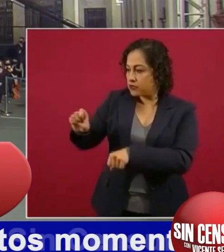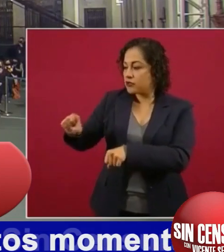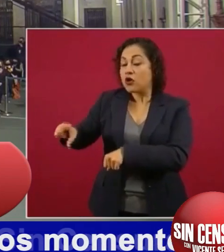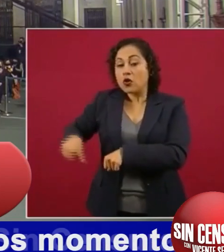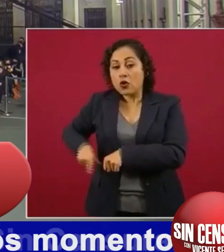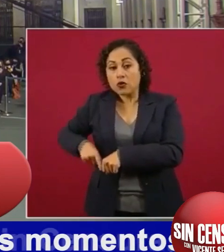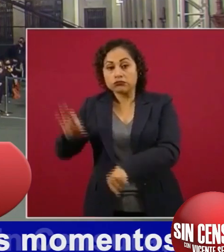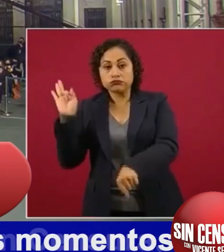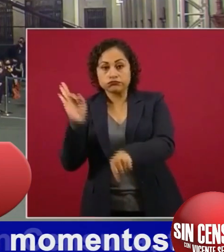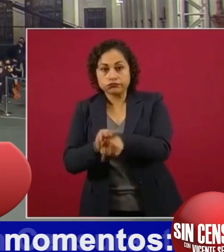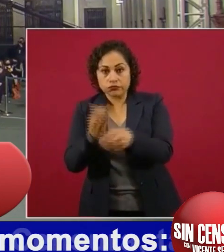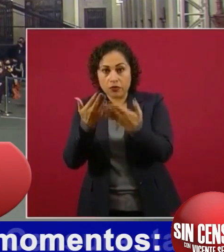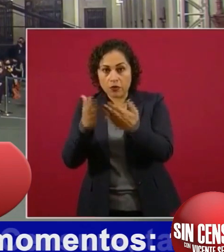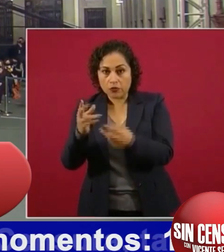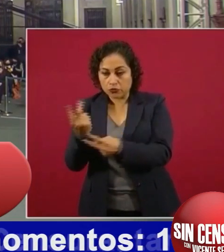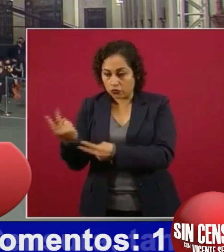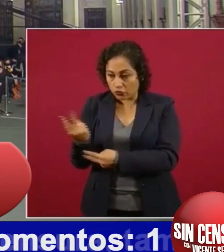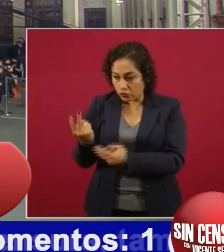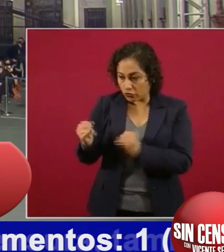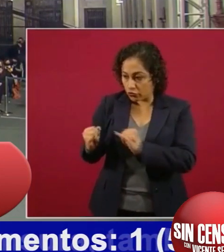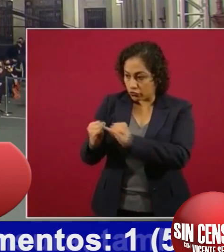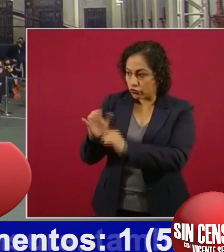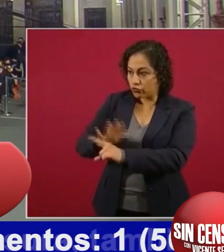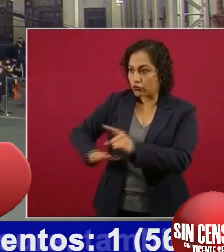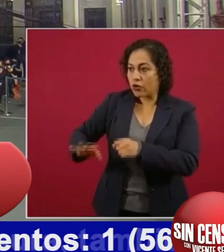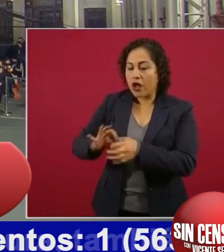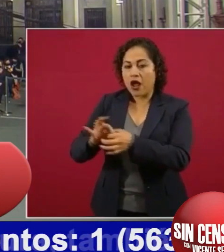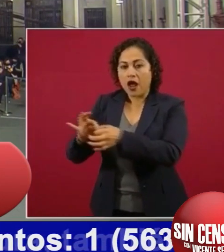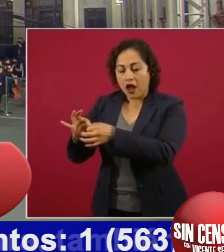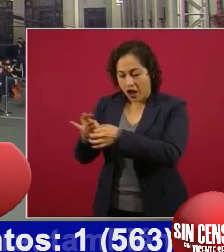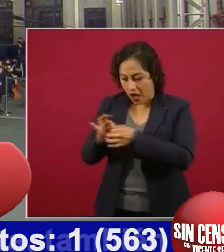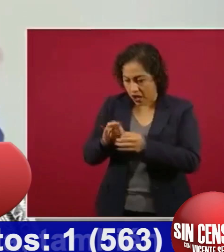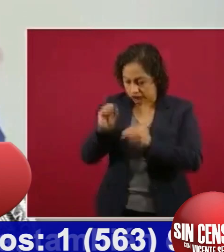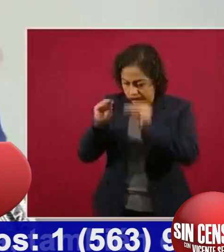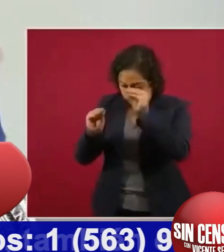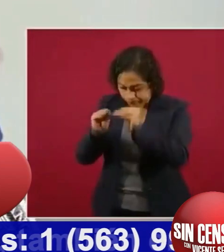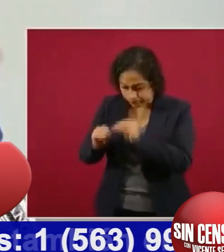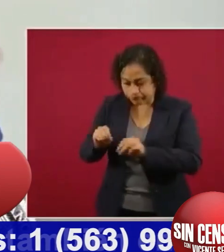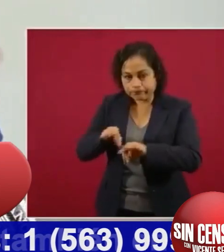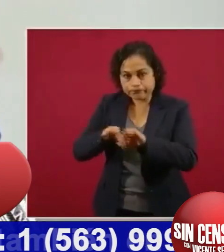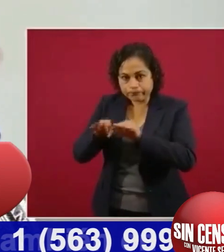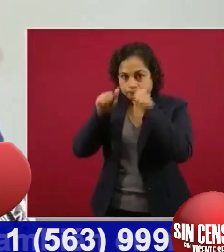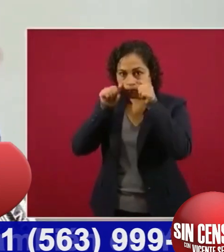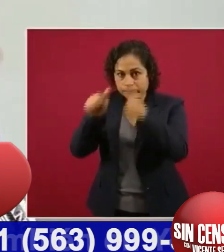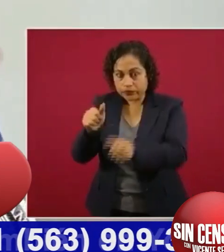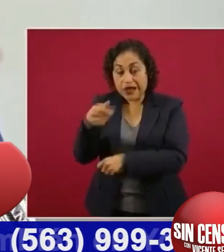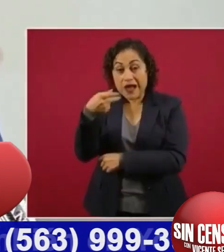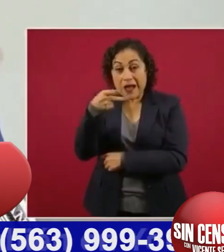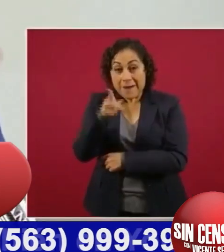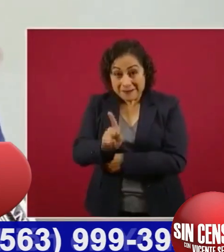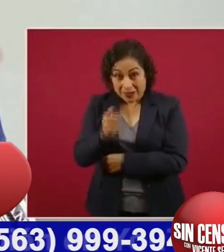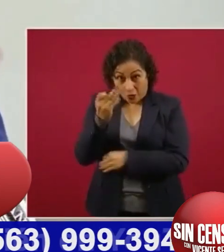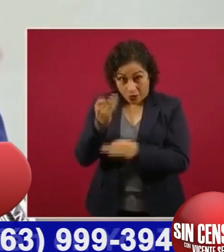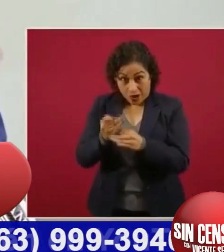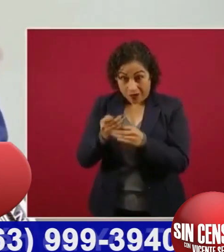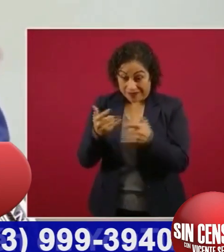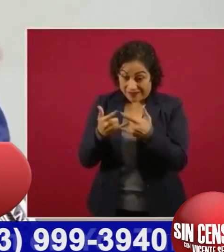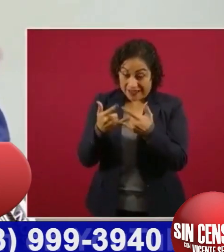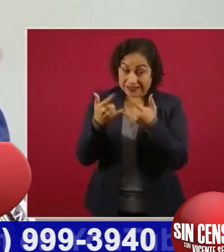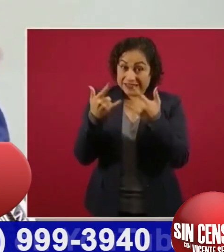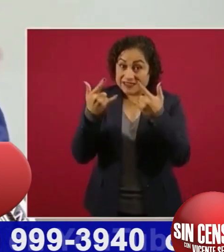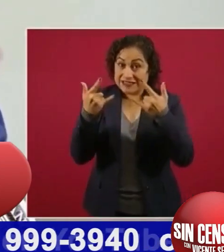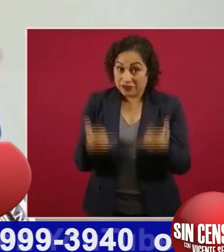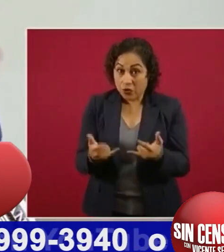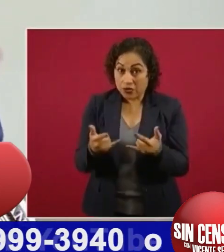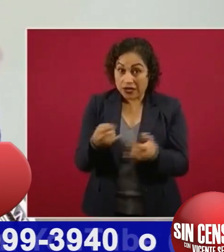en muchas ocasiones están coordinándose precisamente en los casos. Pero el caso de este muchacho es verdaderamente una tragedia jurídica,